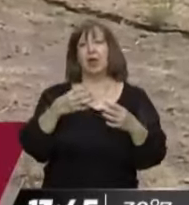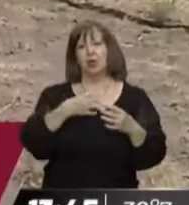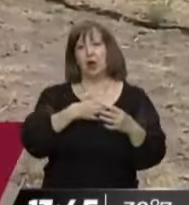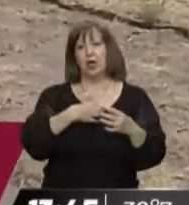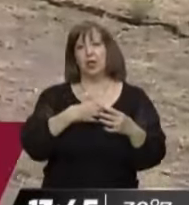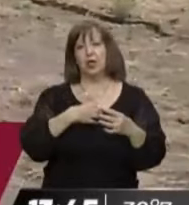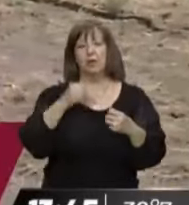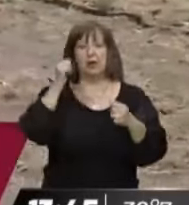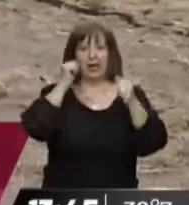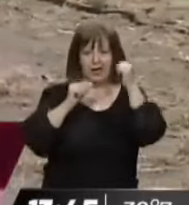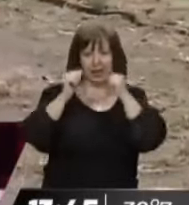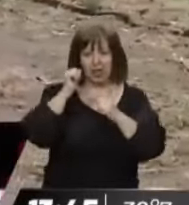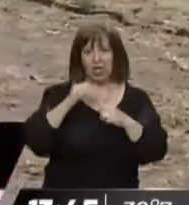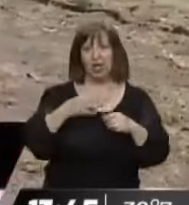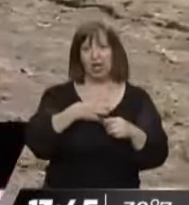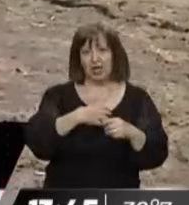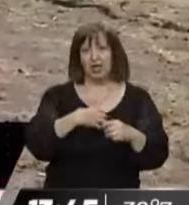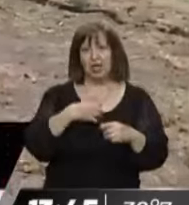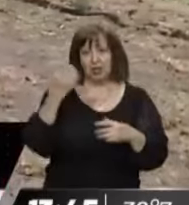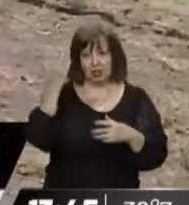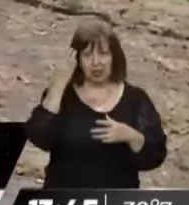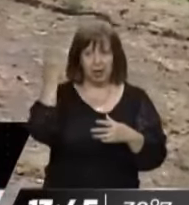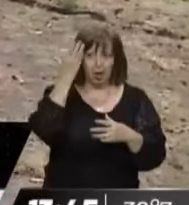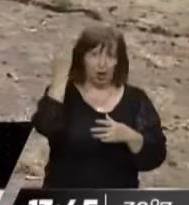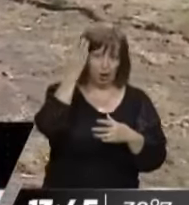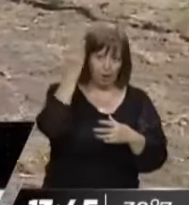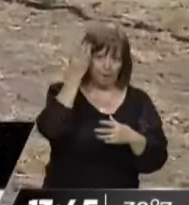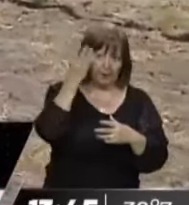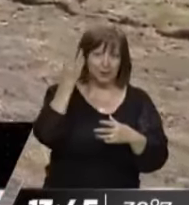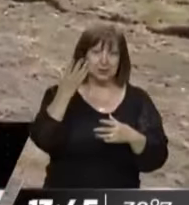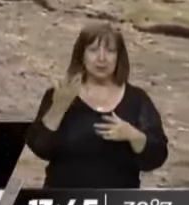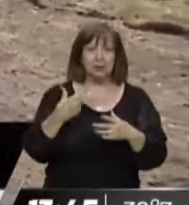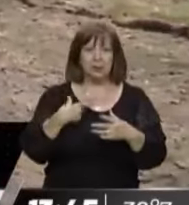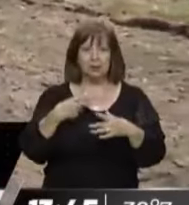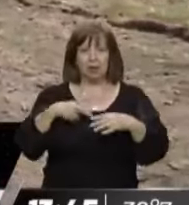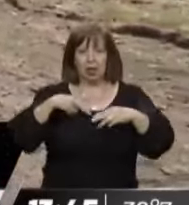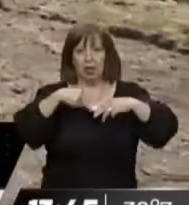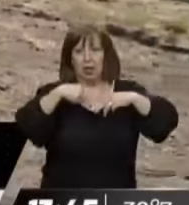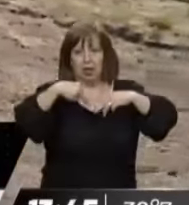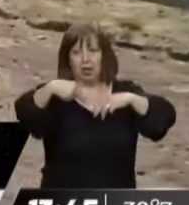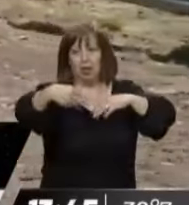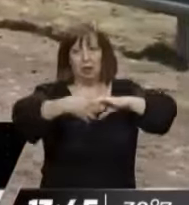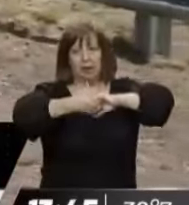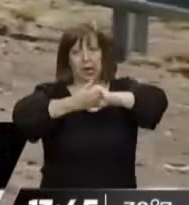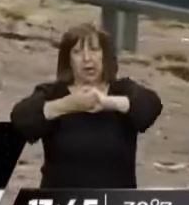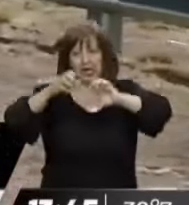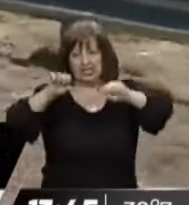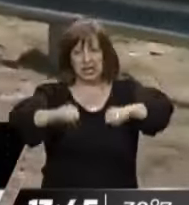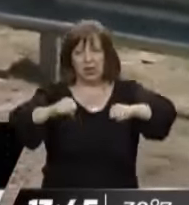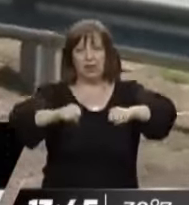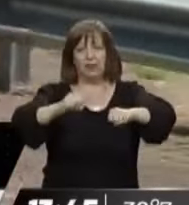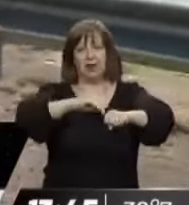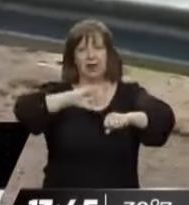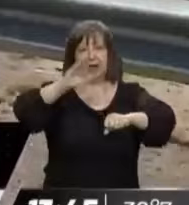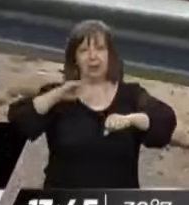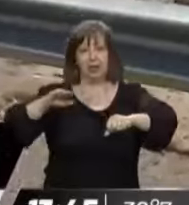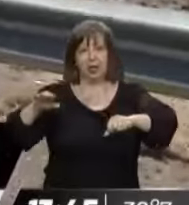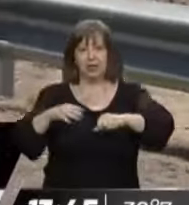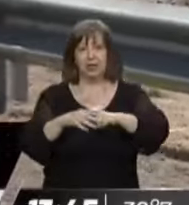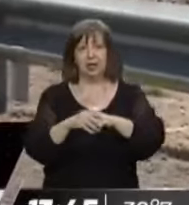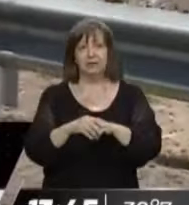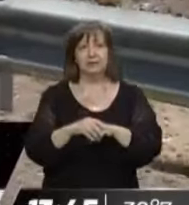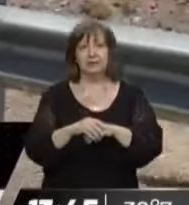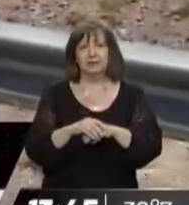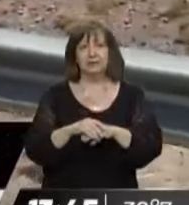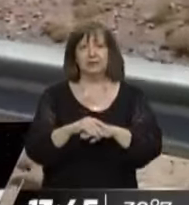camioneta en el lugar porque tiene golpes, obviamente, por lo que estuvo pasando, por lo que tuvo que pasar. ¿El tránsito está complicado? Sí,